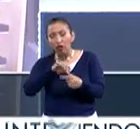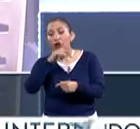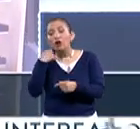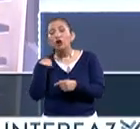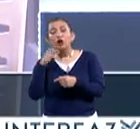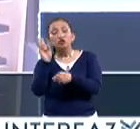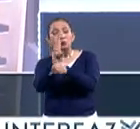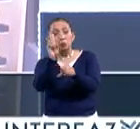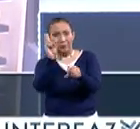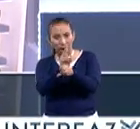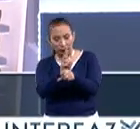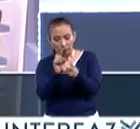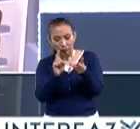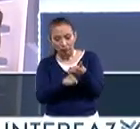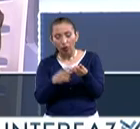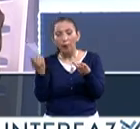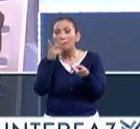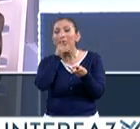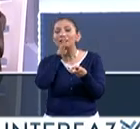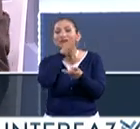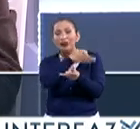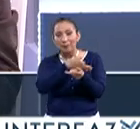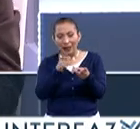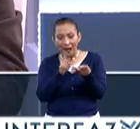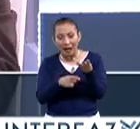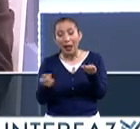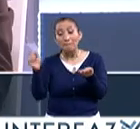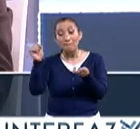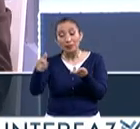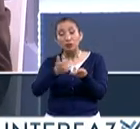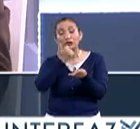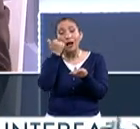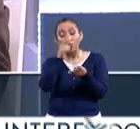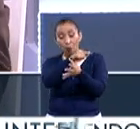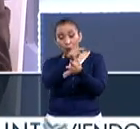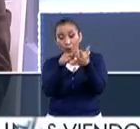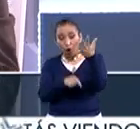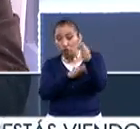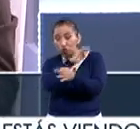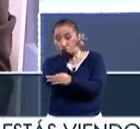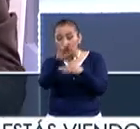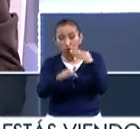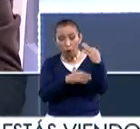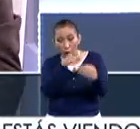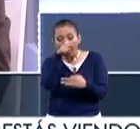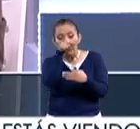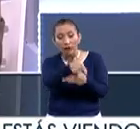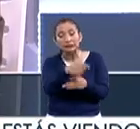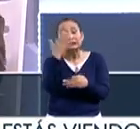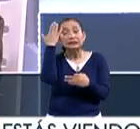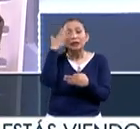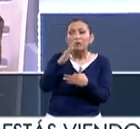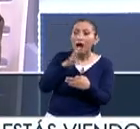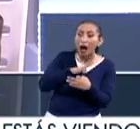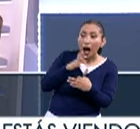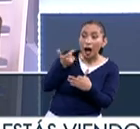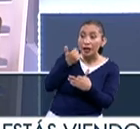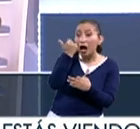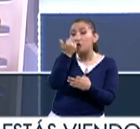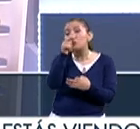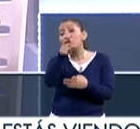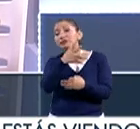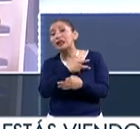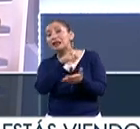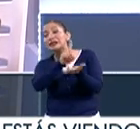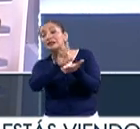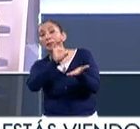los supervisores, los padres de familia, los propios alumnos, ¿no? Que sepan de estudiantes que